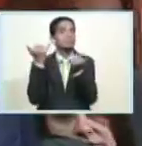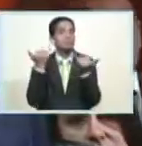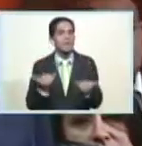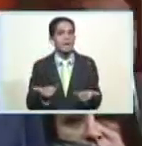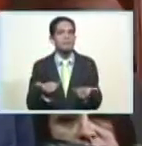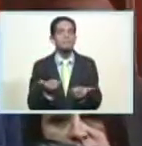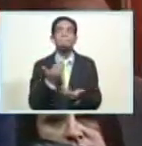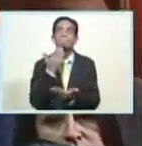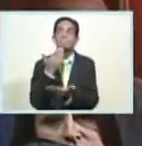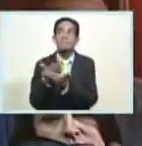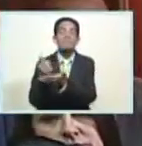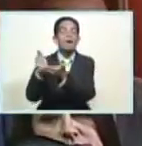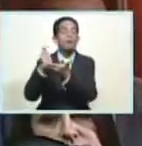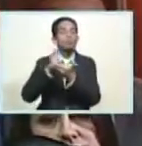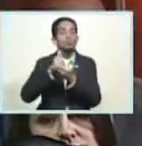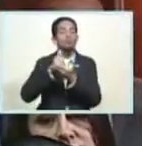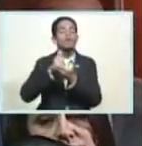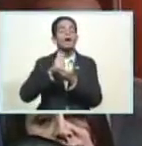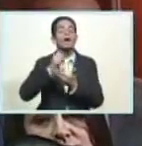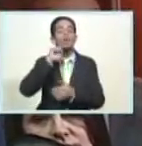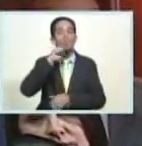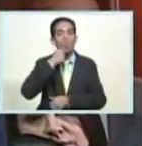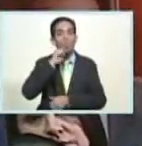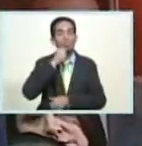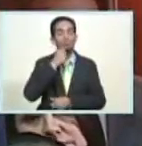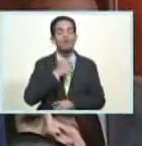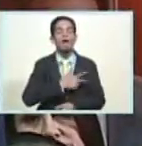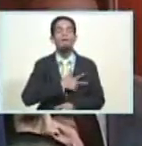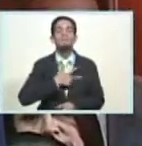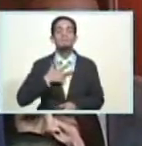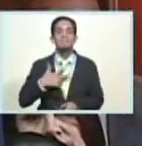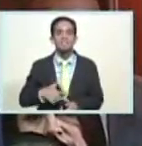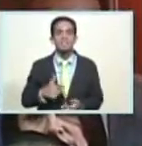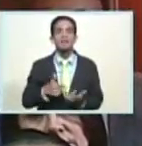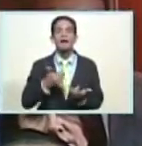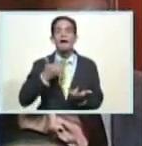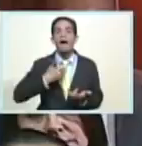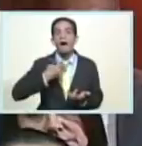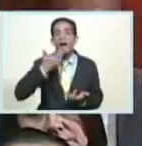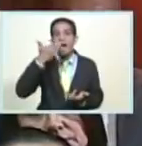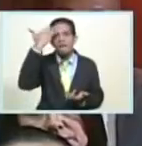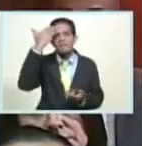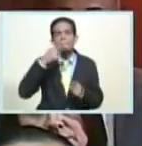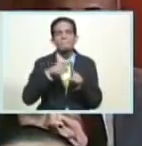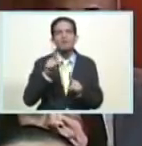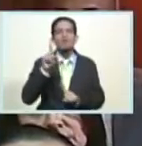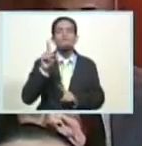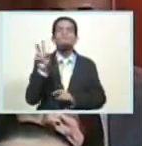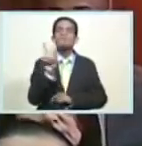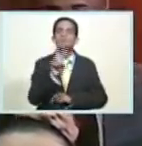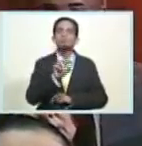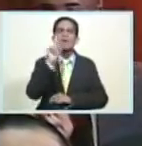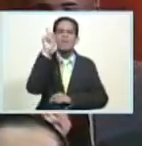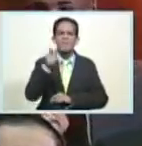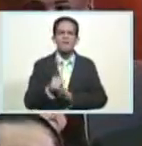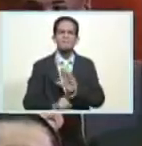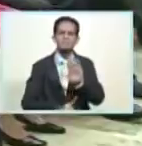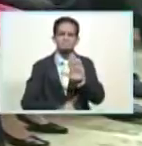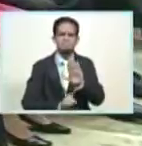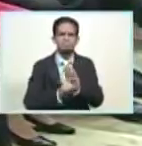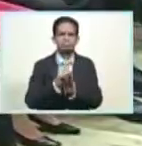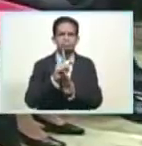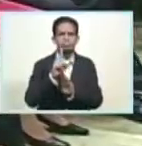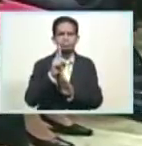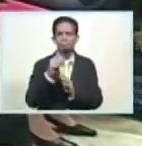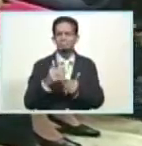Apoyo a Rusia, a China, a los países árabes, pidámoslo. Pero Venezuela tiene que, mira, repuntar